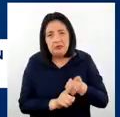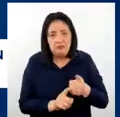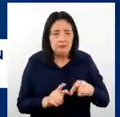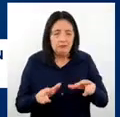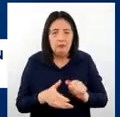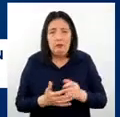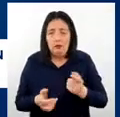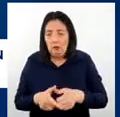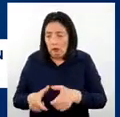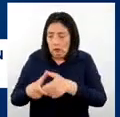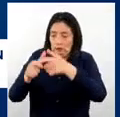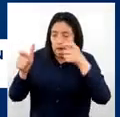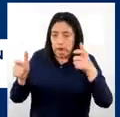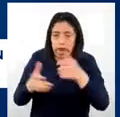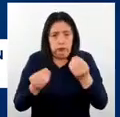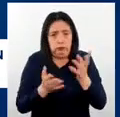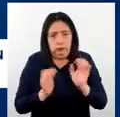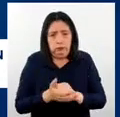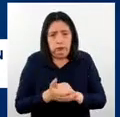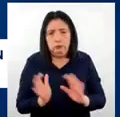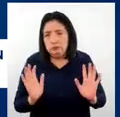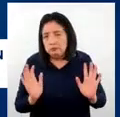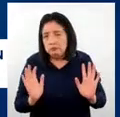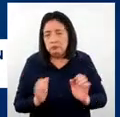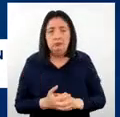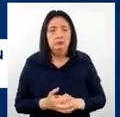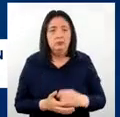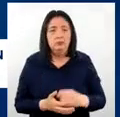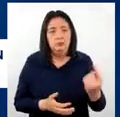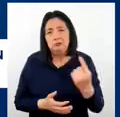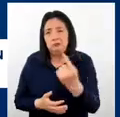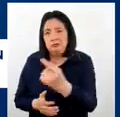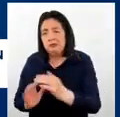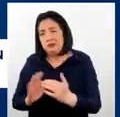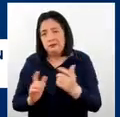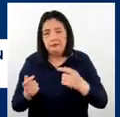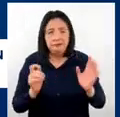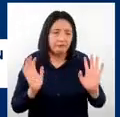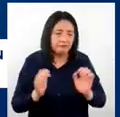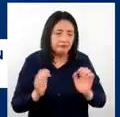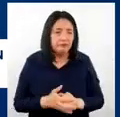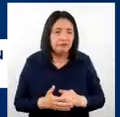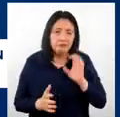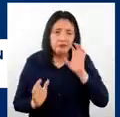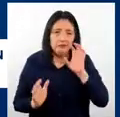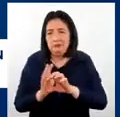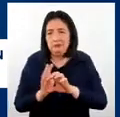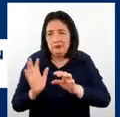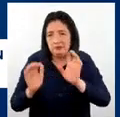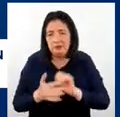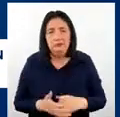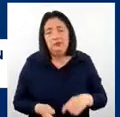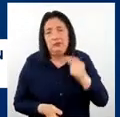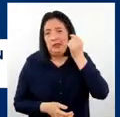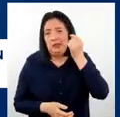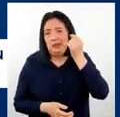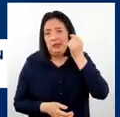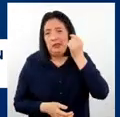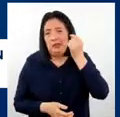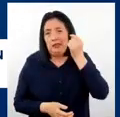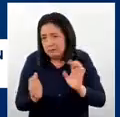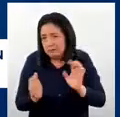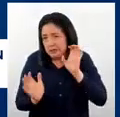grande o ujú, por cada tienda, ¿no? Como en efecto ocurre, por ejemplo, en Gamarra con algunas particularidades que